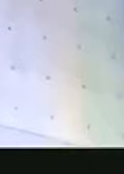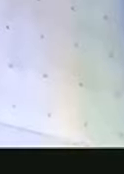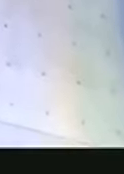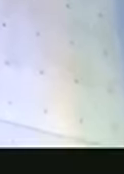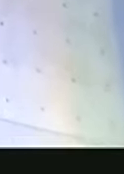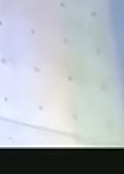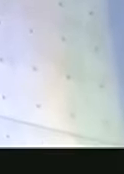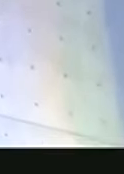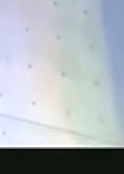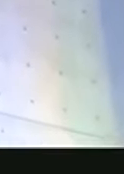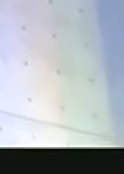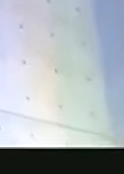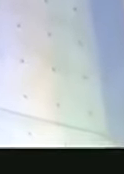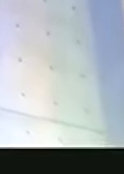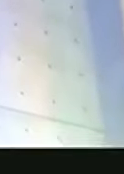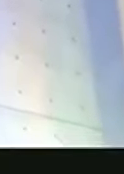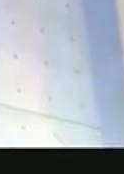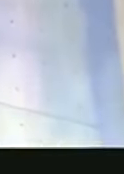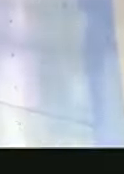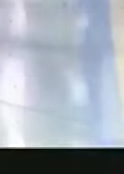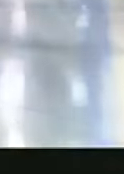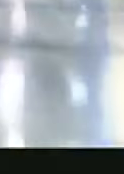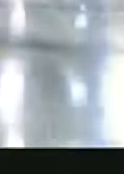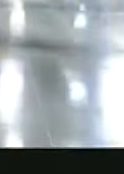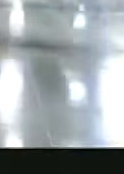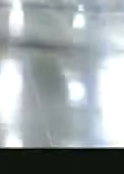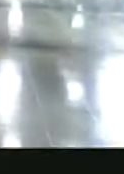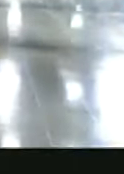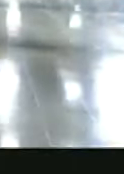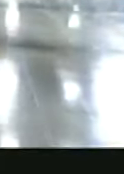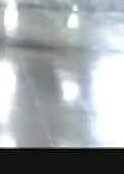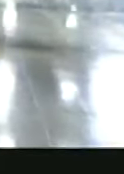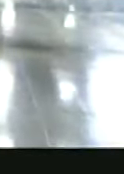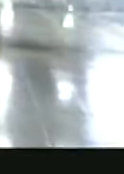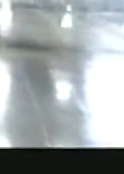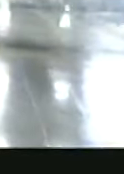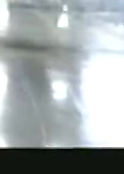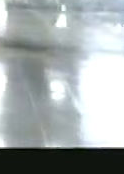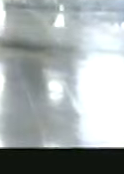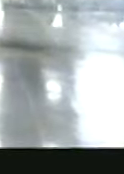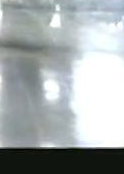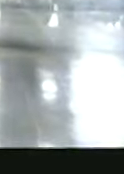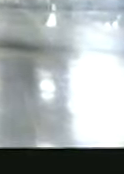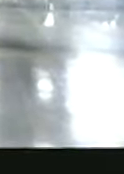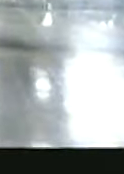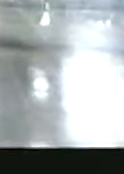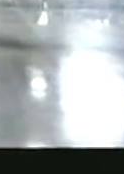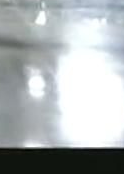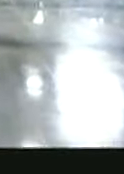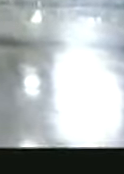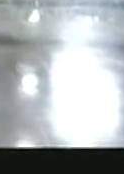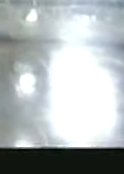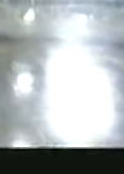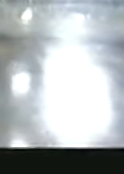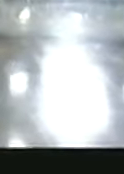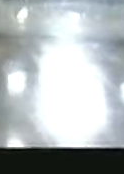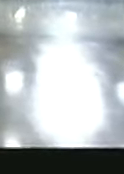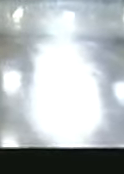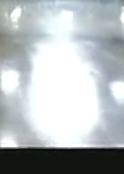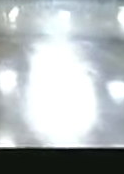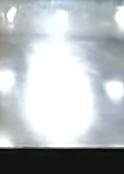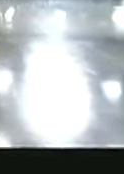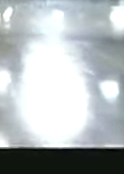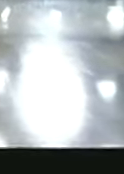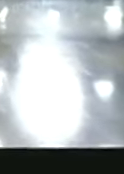del Tribunal Supremo de Justicia, recordemos que fue instalada el pasado 17 de enero. Los magistrados que integran la sala plena